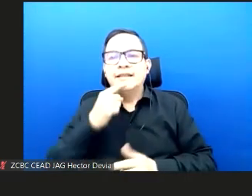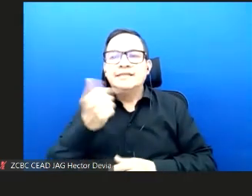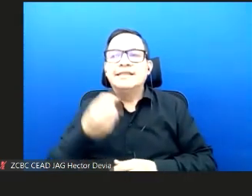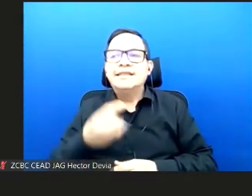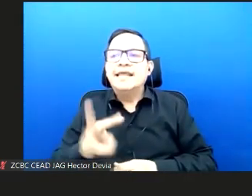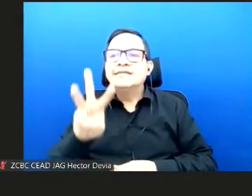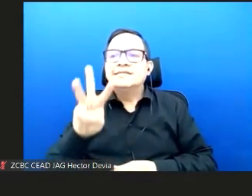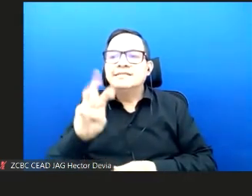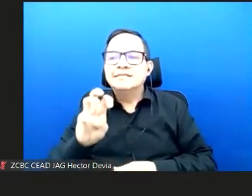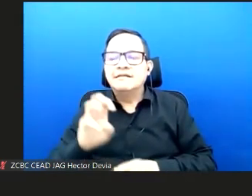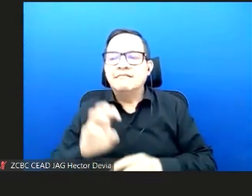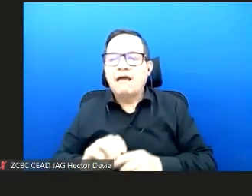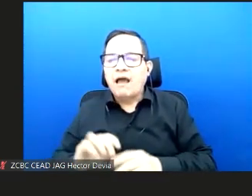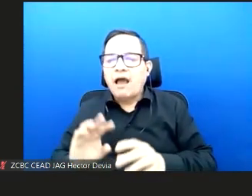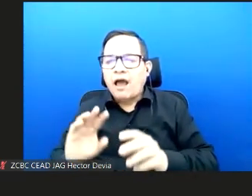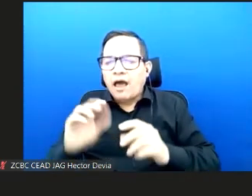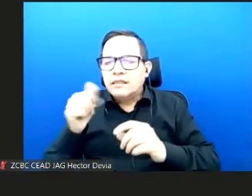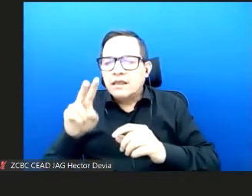Entonces,